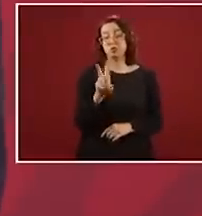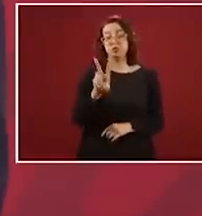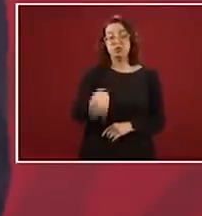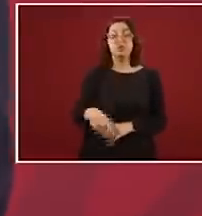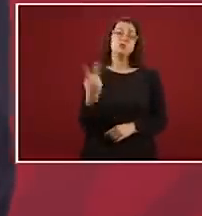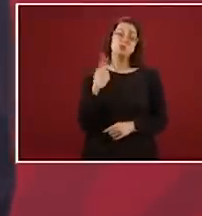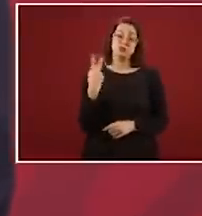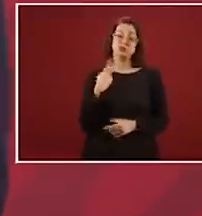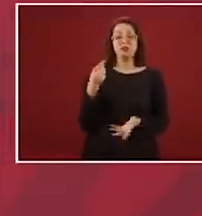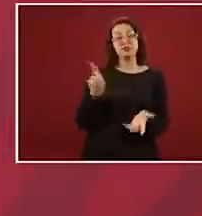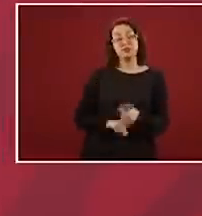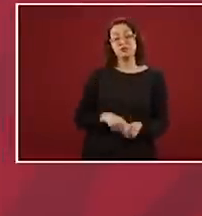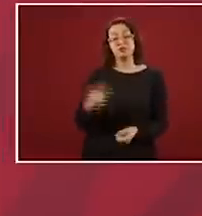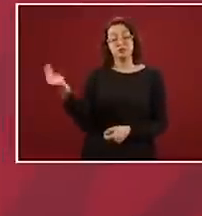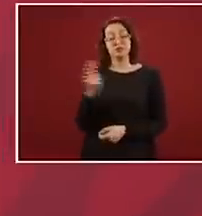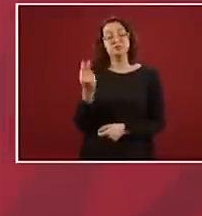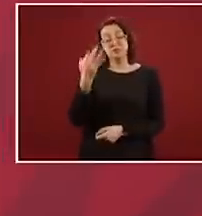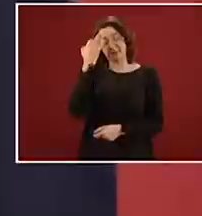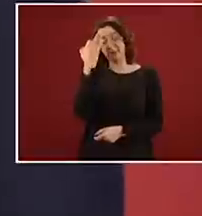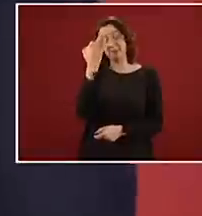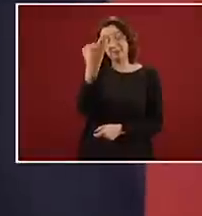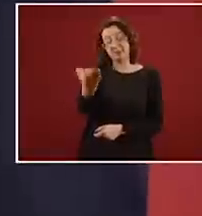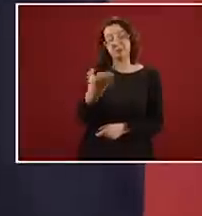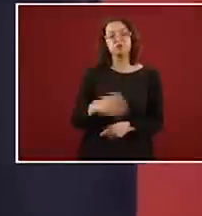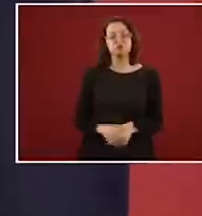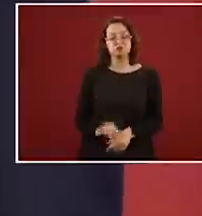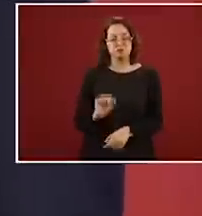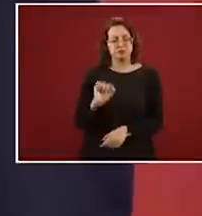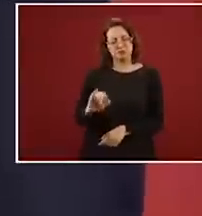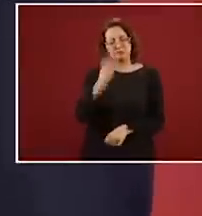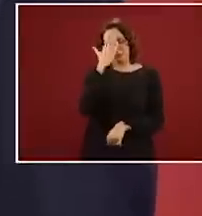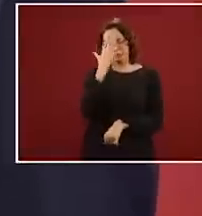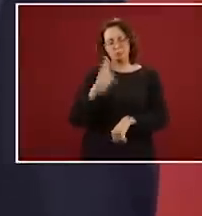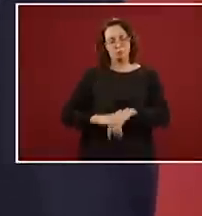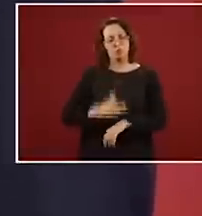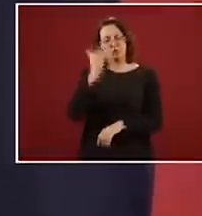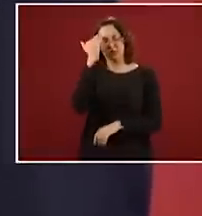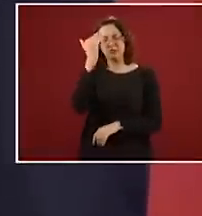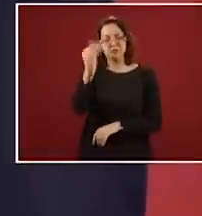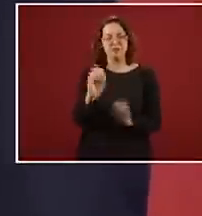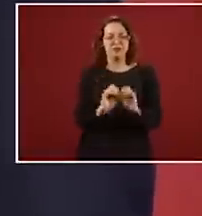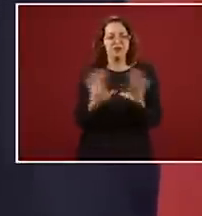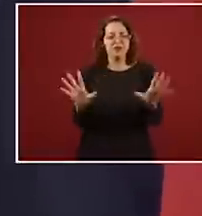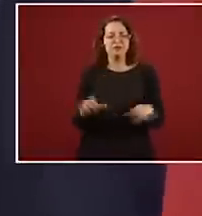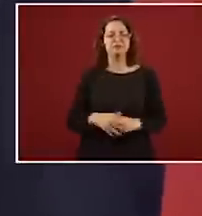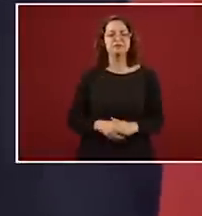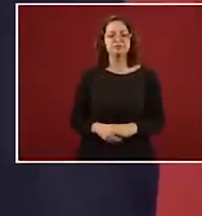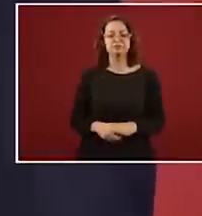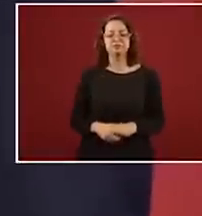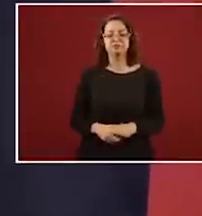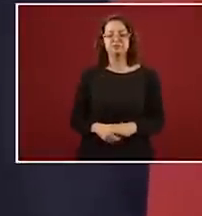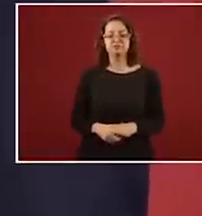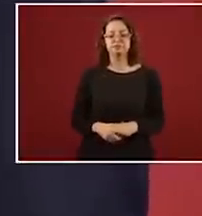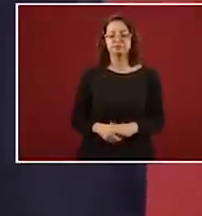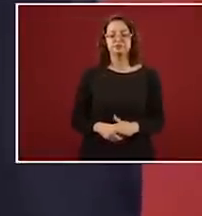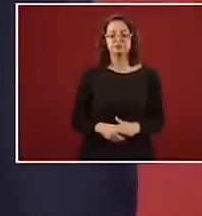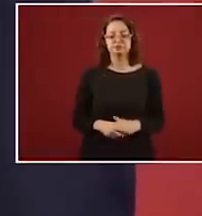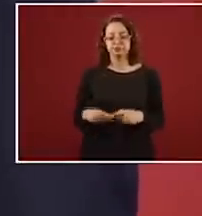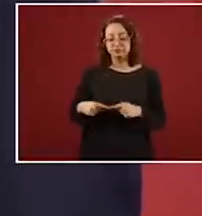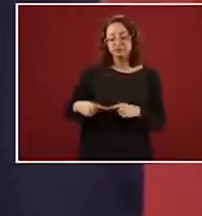sí estoy tomando en cuenta el tiempo que nos queda,